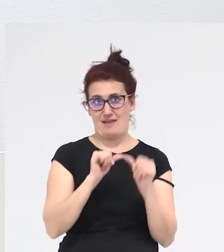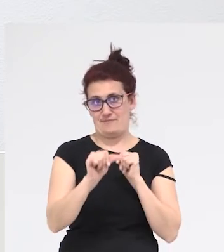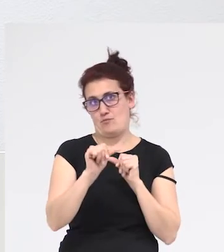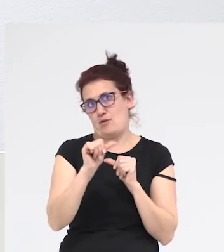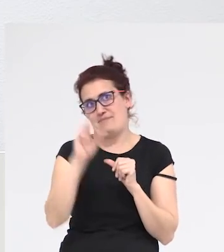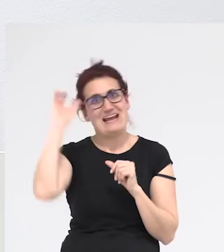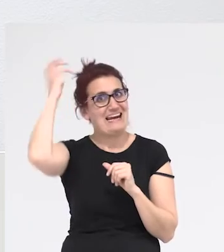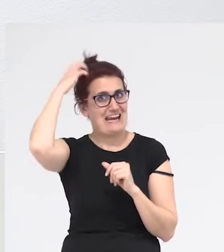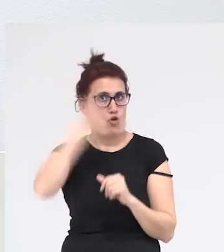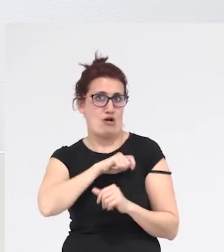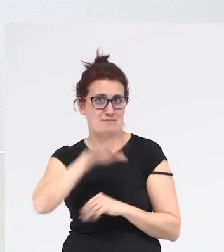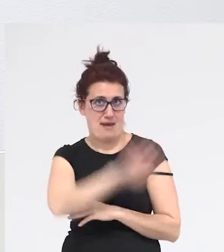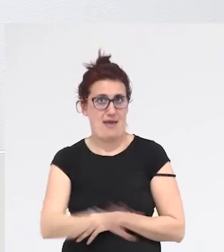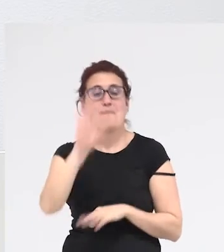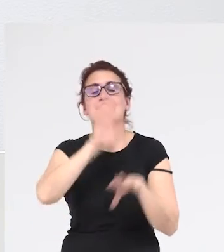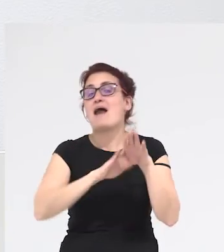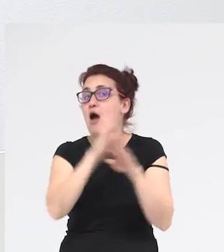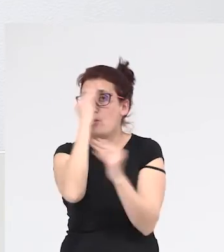¿no? Para no olvidarnos de nada.